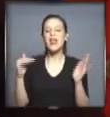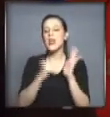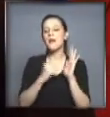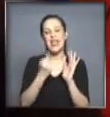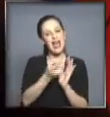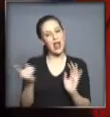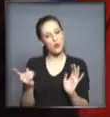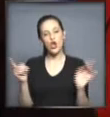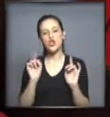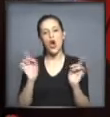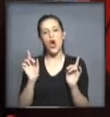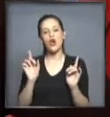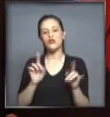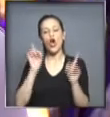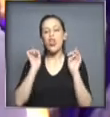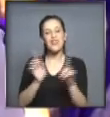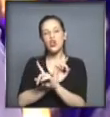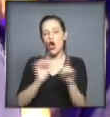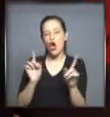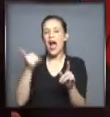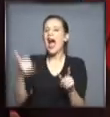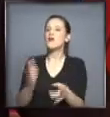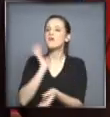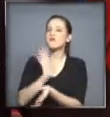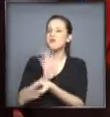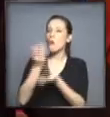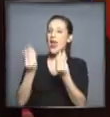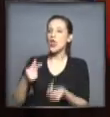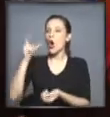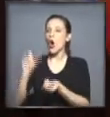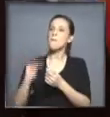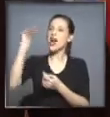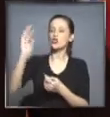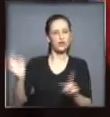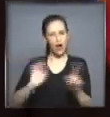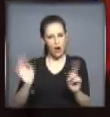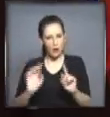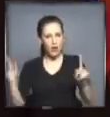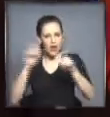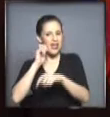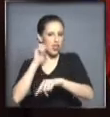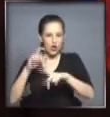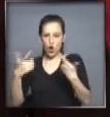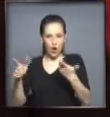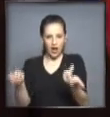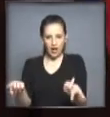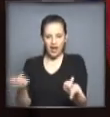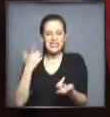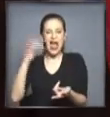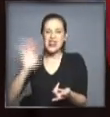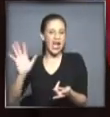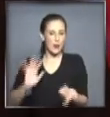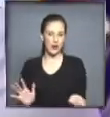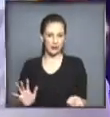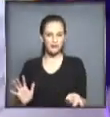él. No me ha tocado. ¿Pero que mete miedo a alguien mayor? No, creo que no. Creo que no hay problema justamente en la edad. Uh-huh. No tiene nada que ver, me